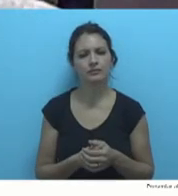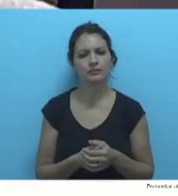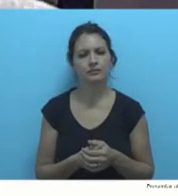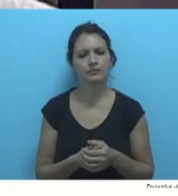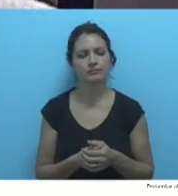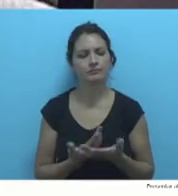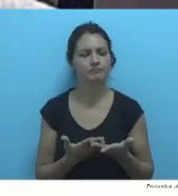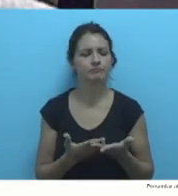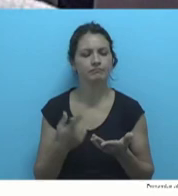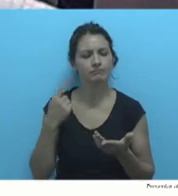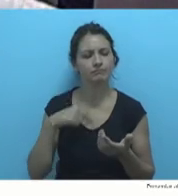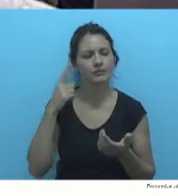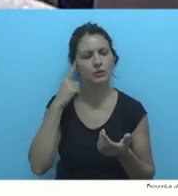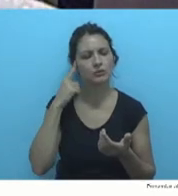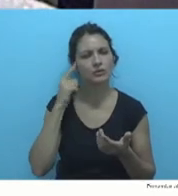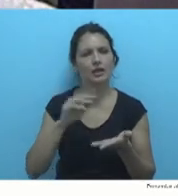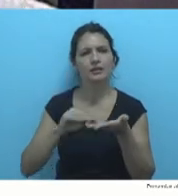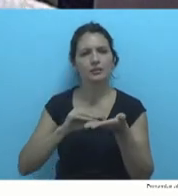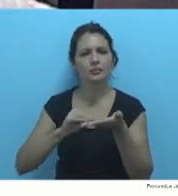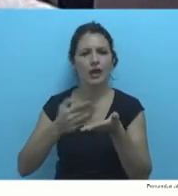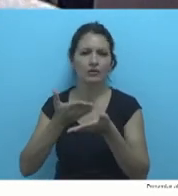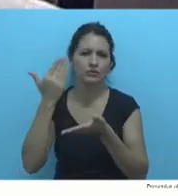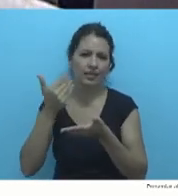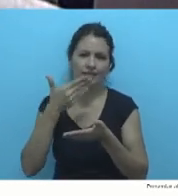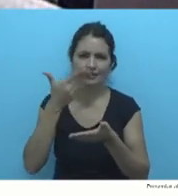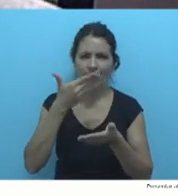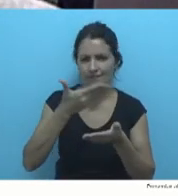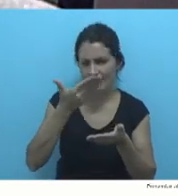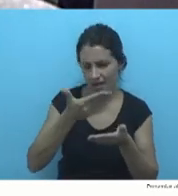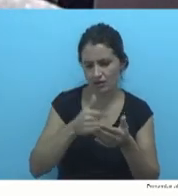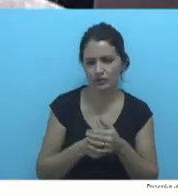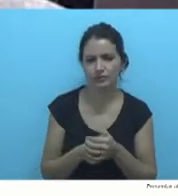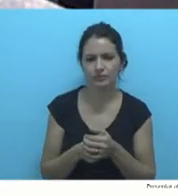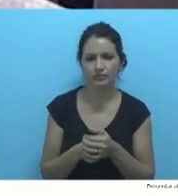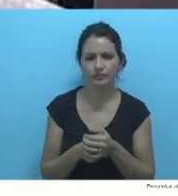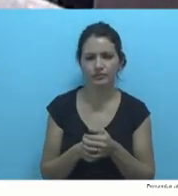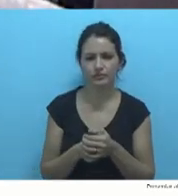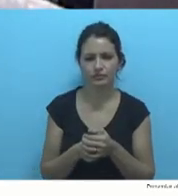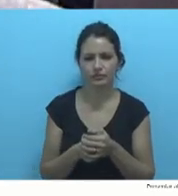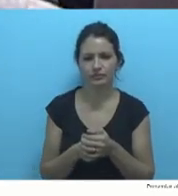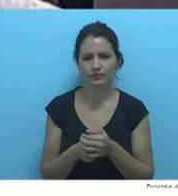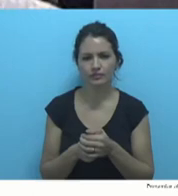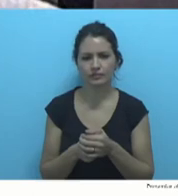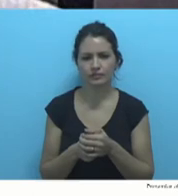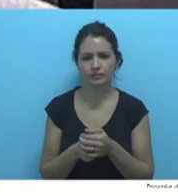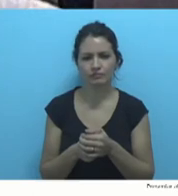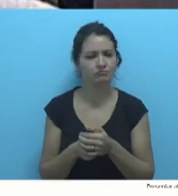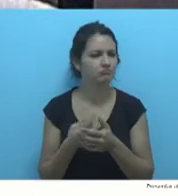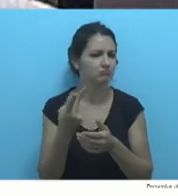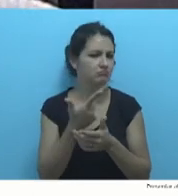después a Carlito del Frade, por supuesto a Mónica Peralta. Y bueno, creo que ahí está